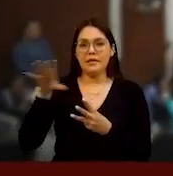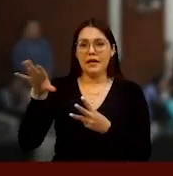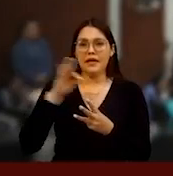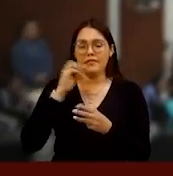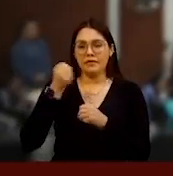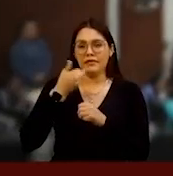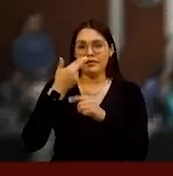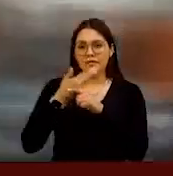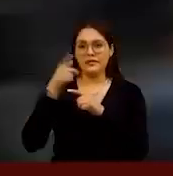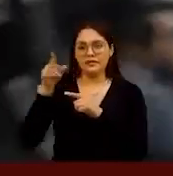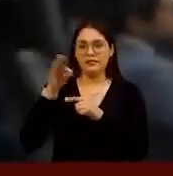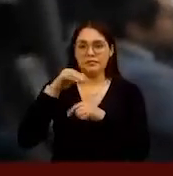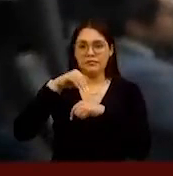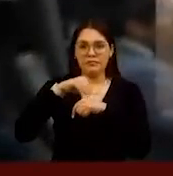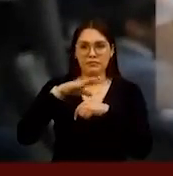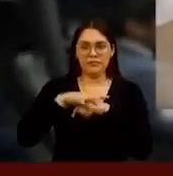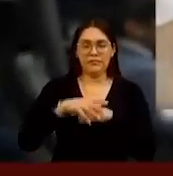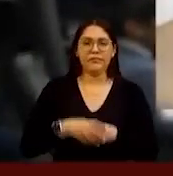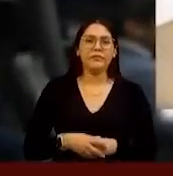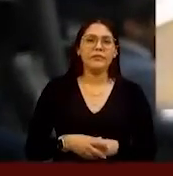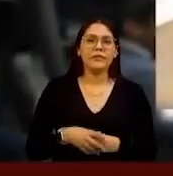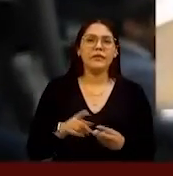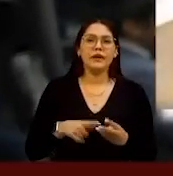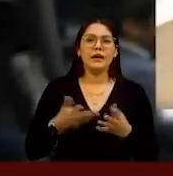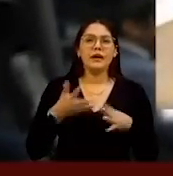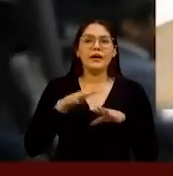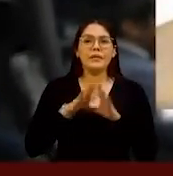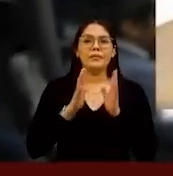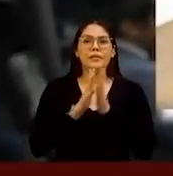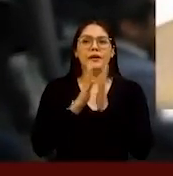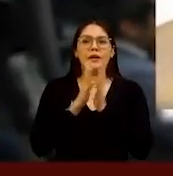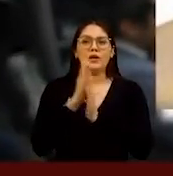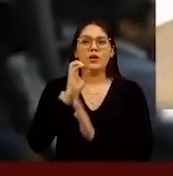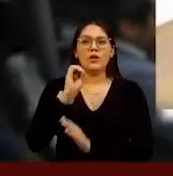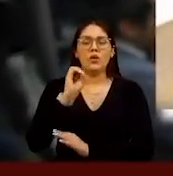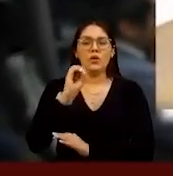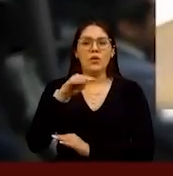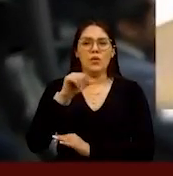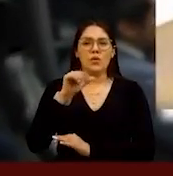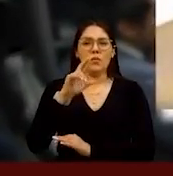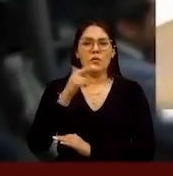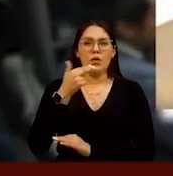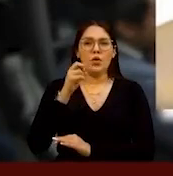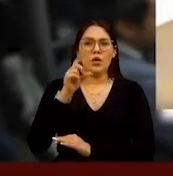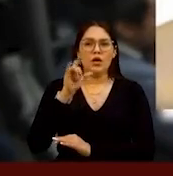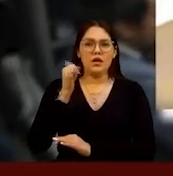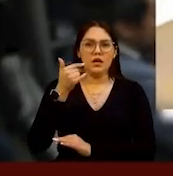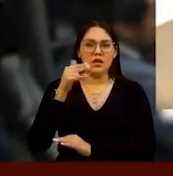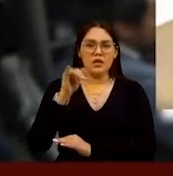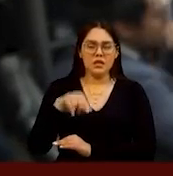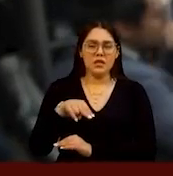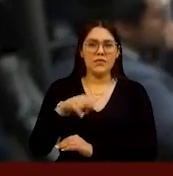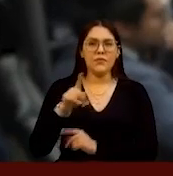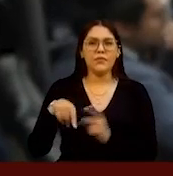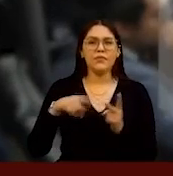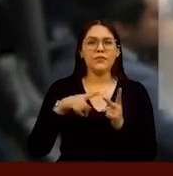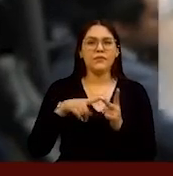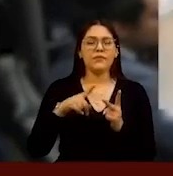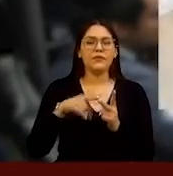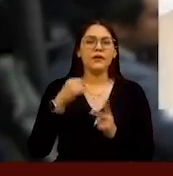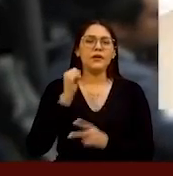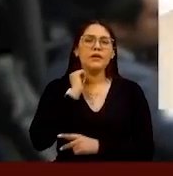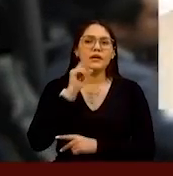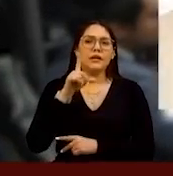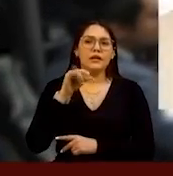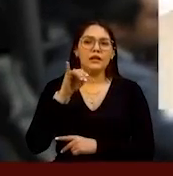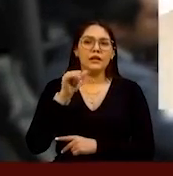restante. Como integrantes, por Morena estará el senador Omar Holguín Franco, así como la senadora Lilia